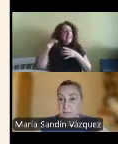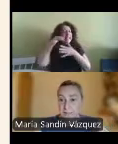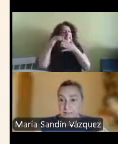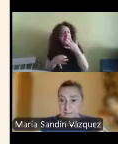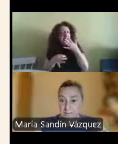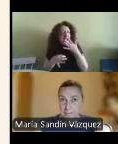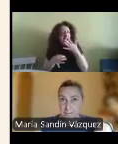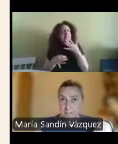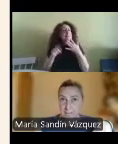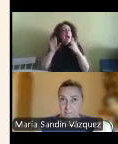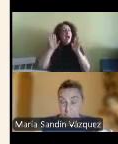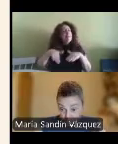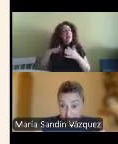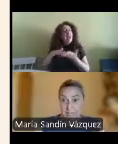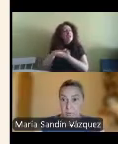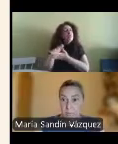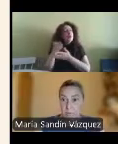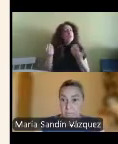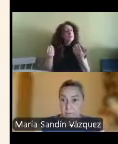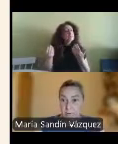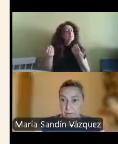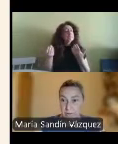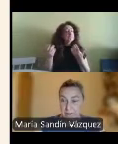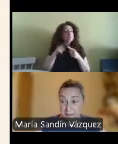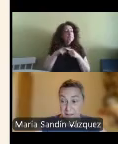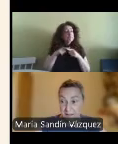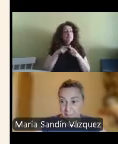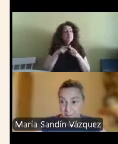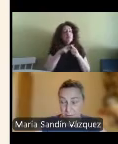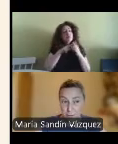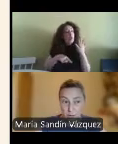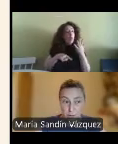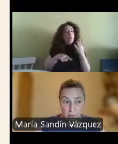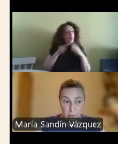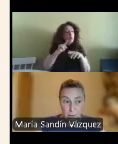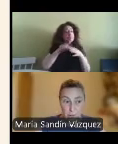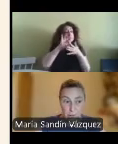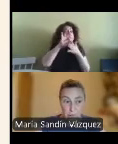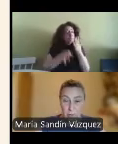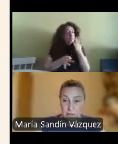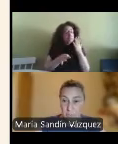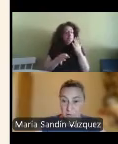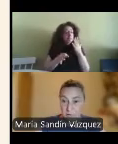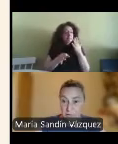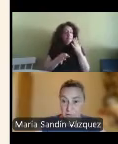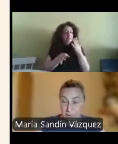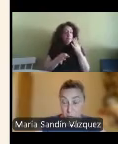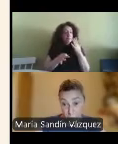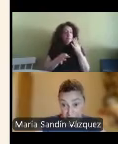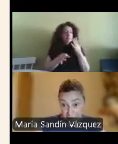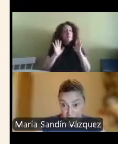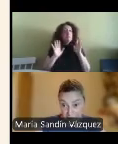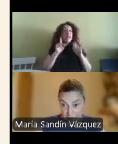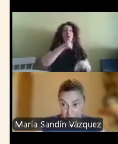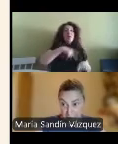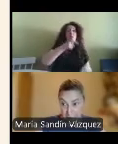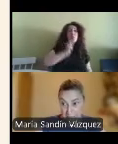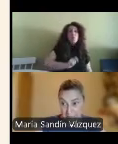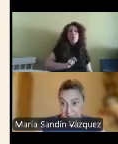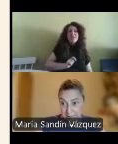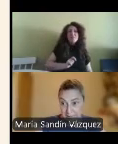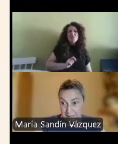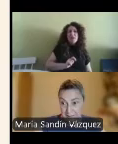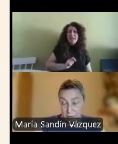las influyen de manera simultánea, como decimos, ¿no? Entrelazada, pero los y las profesionales lo ven